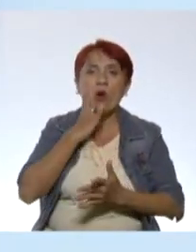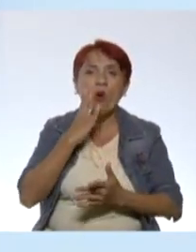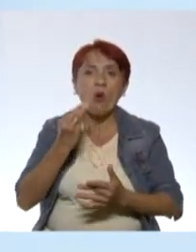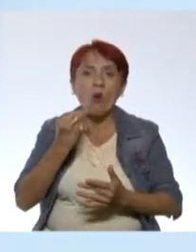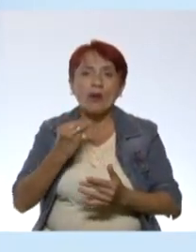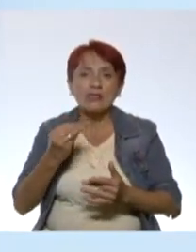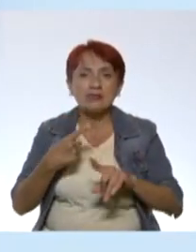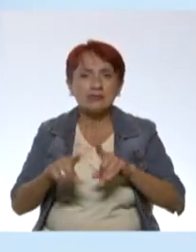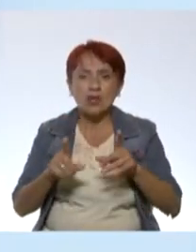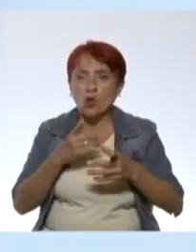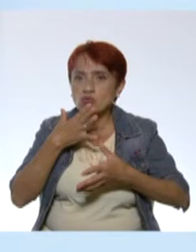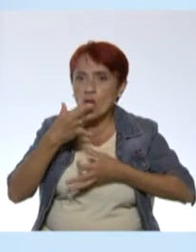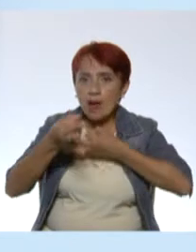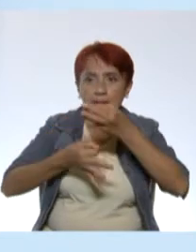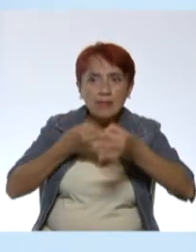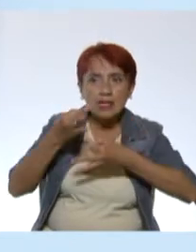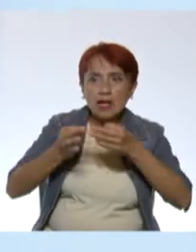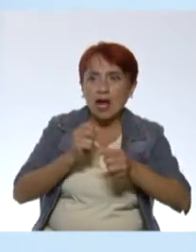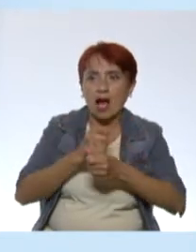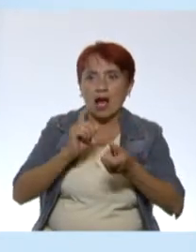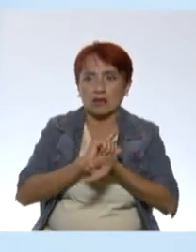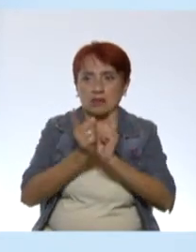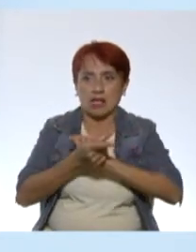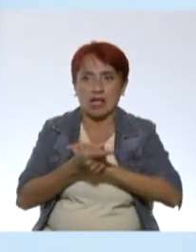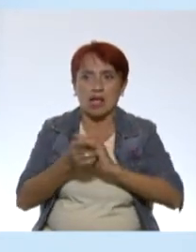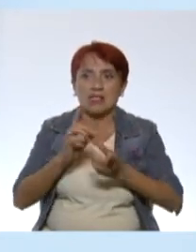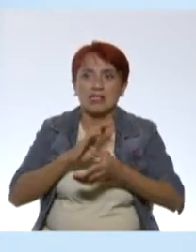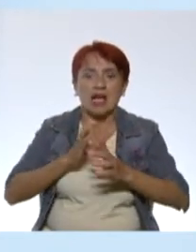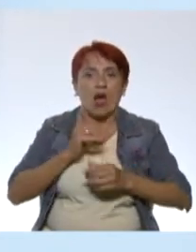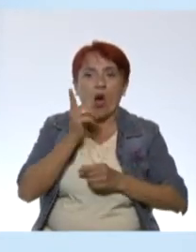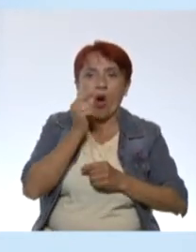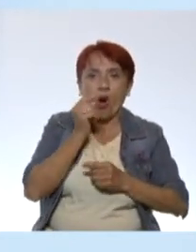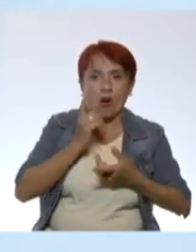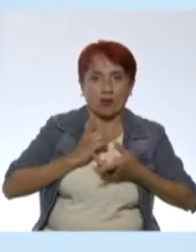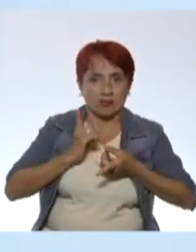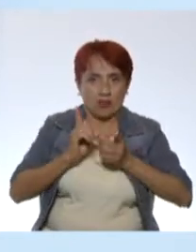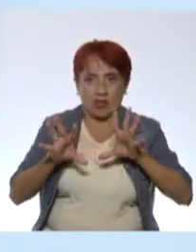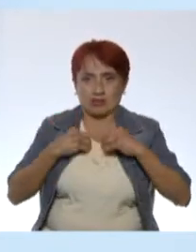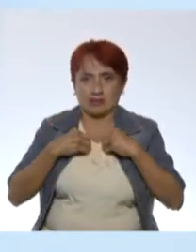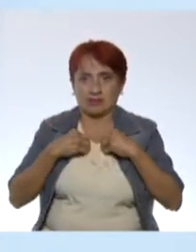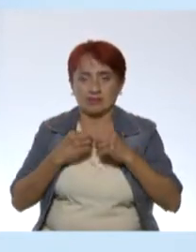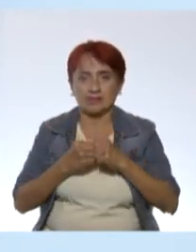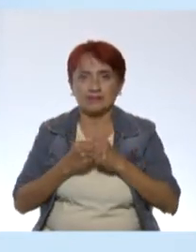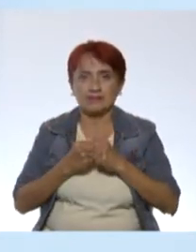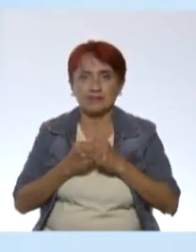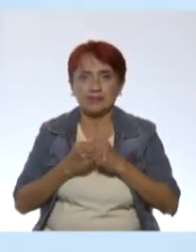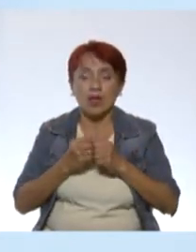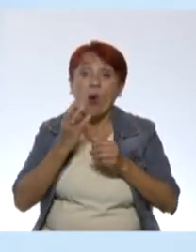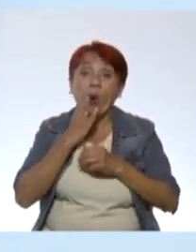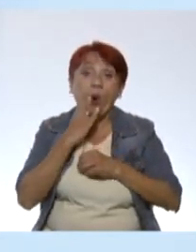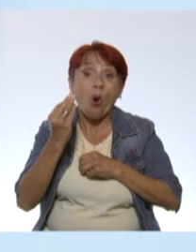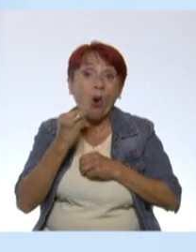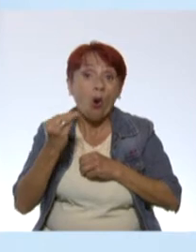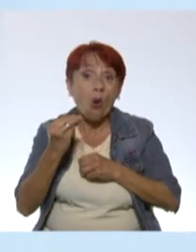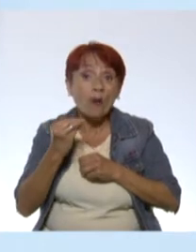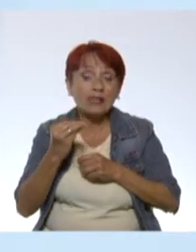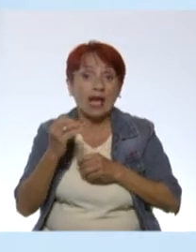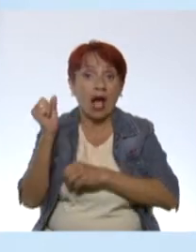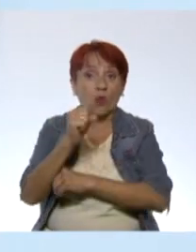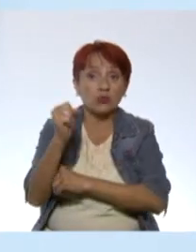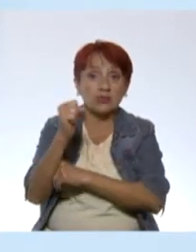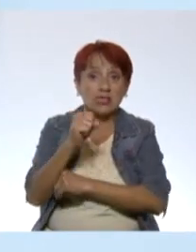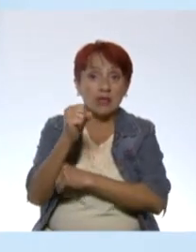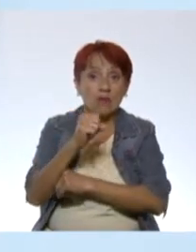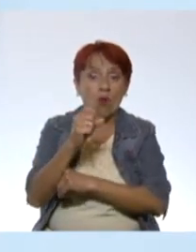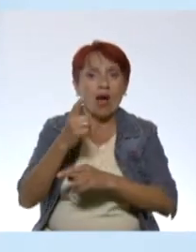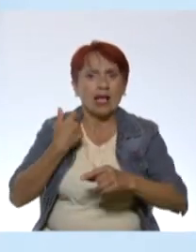nuestro adolescente no expresa todavía interés por el sexo opuesto. En este caso, los jóvenes con la condición de